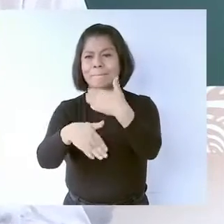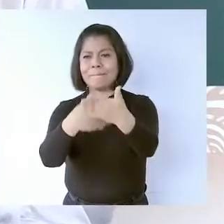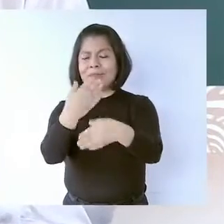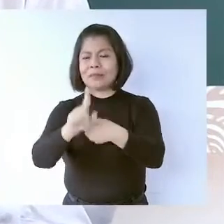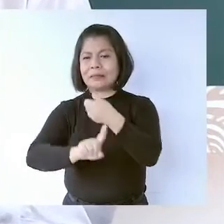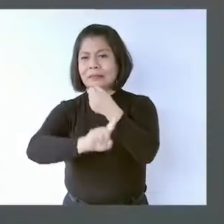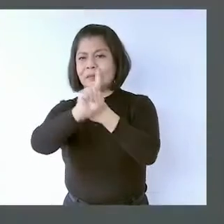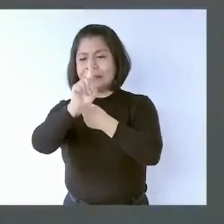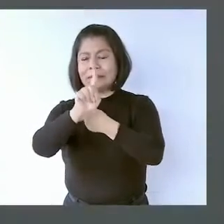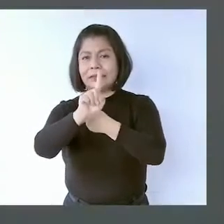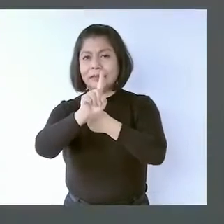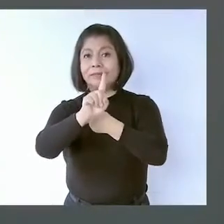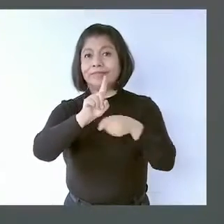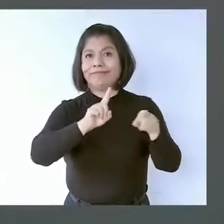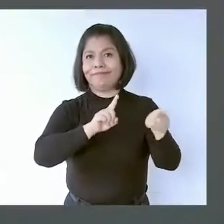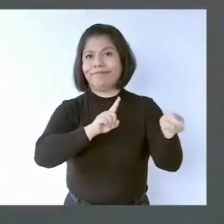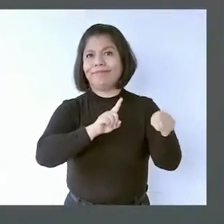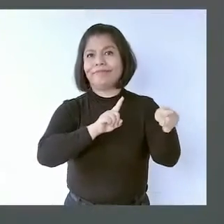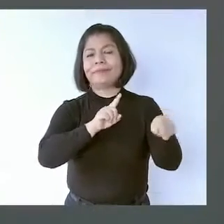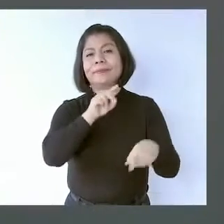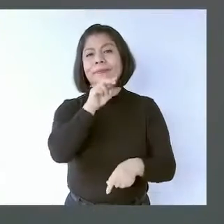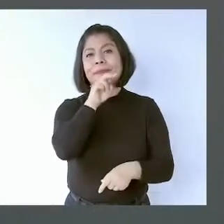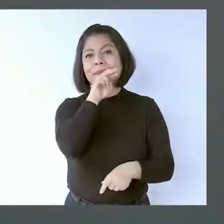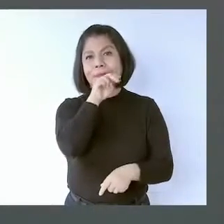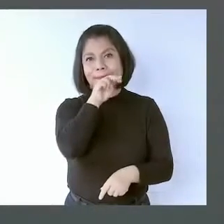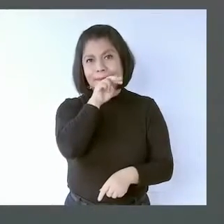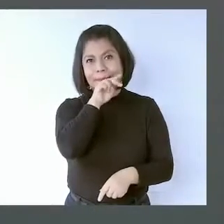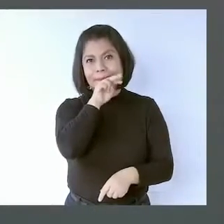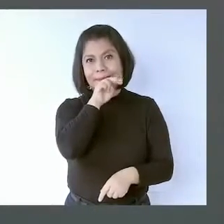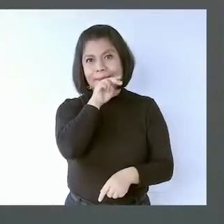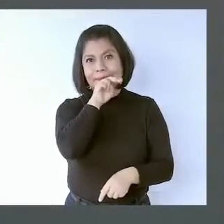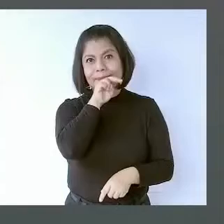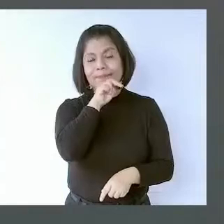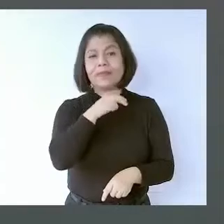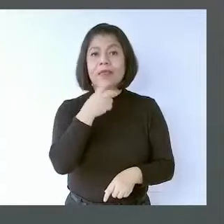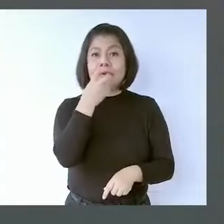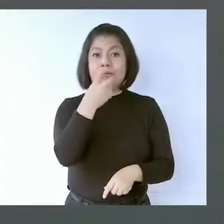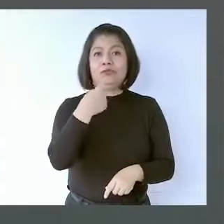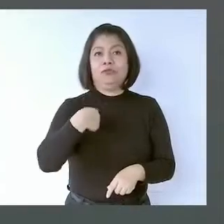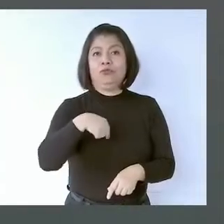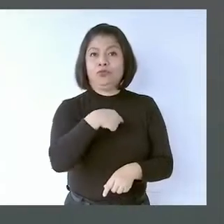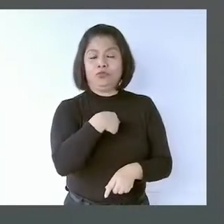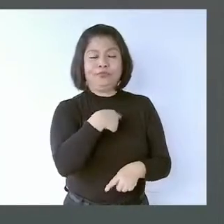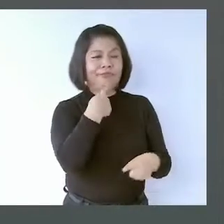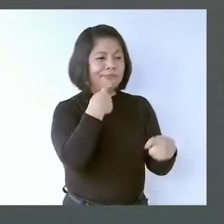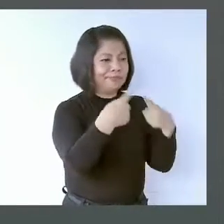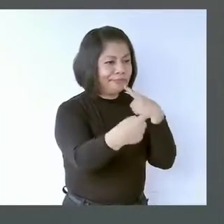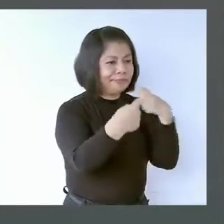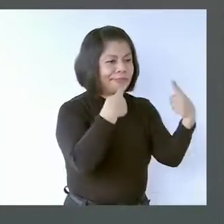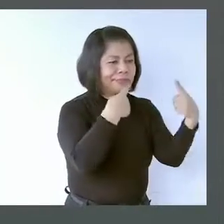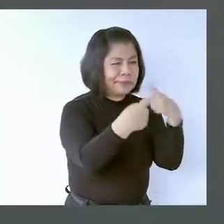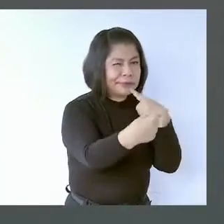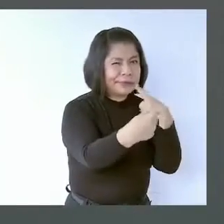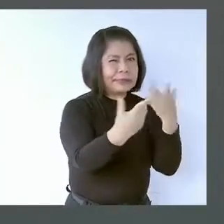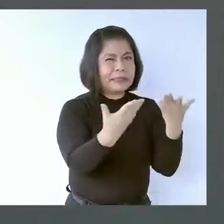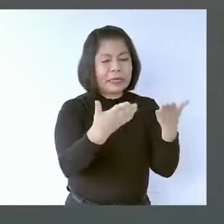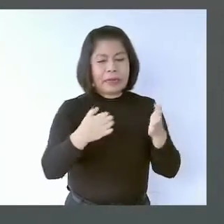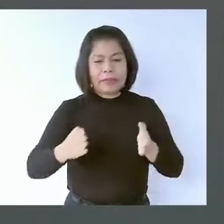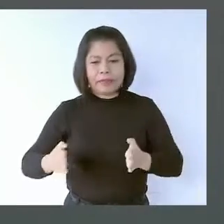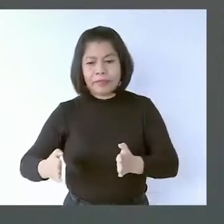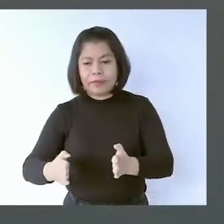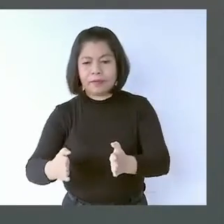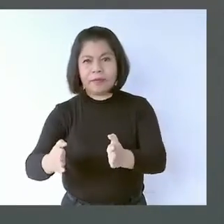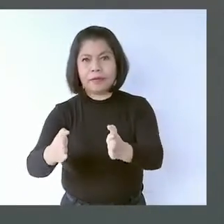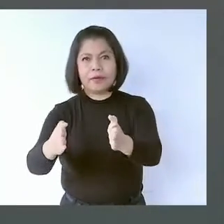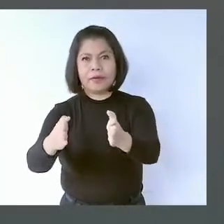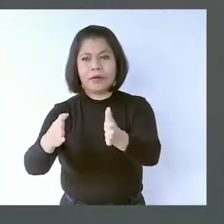empezamos a hablar de la importancia del segundo piso. Cuando iniciamos la